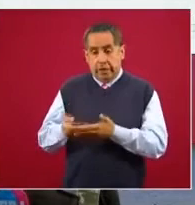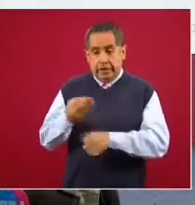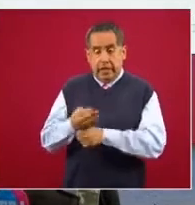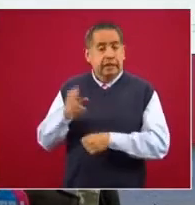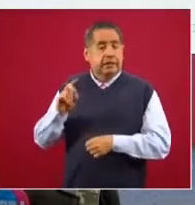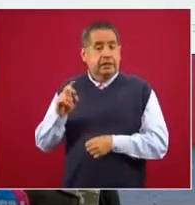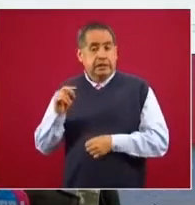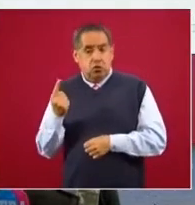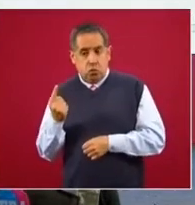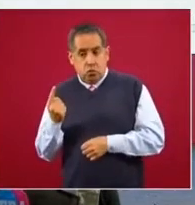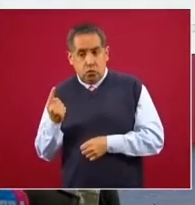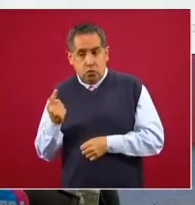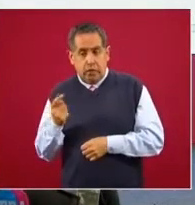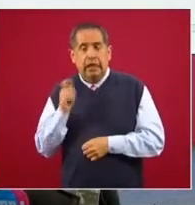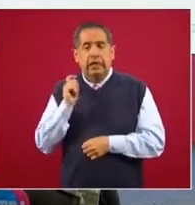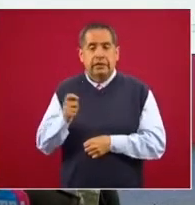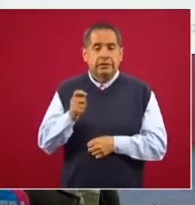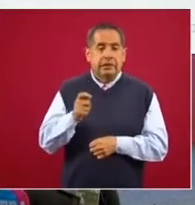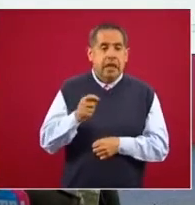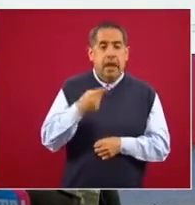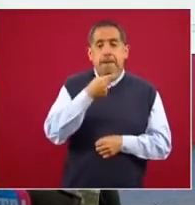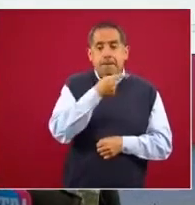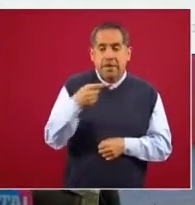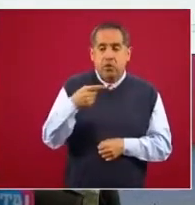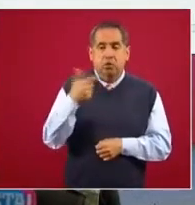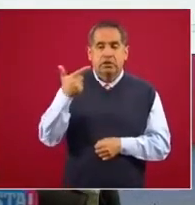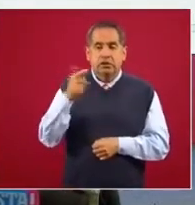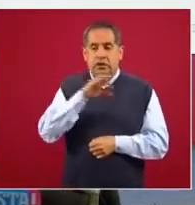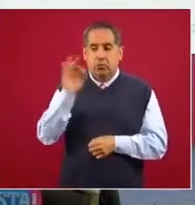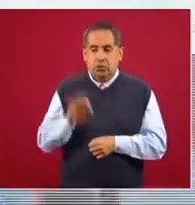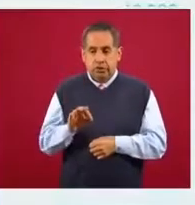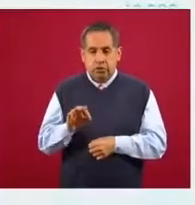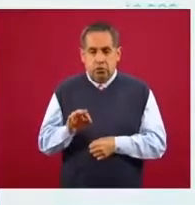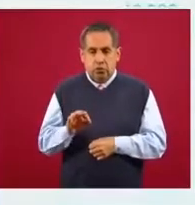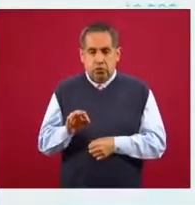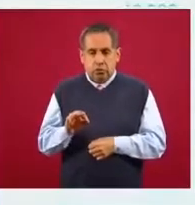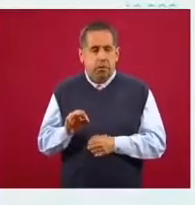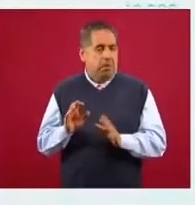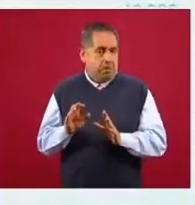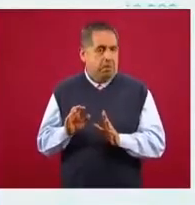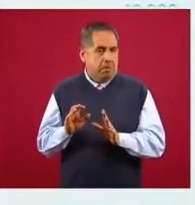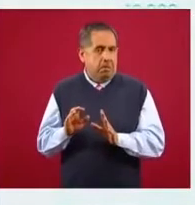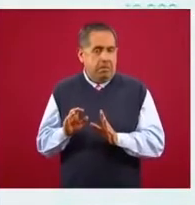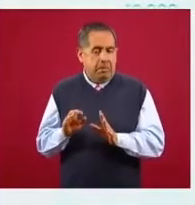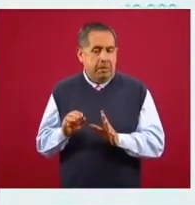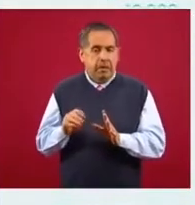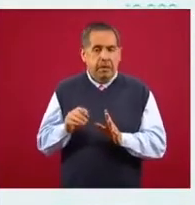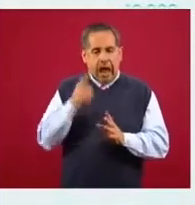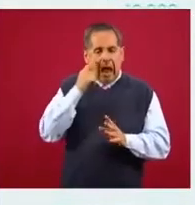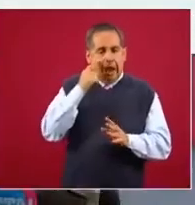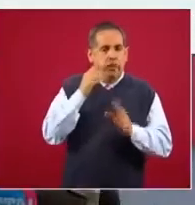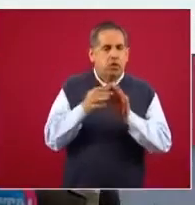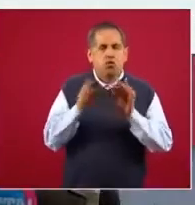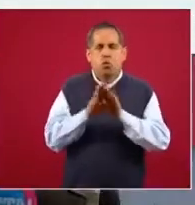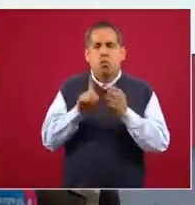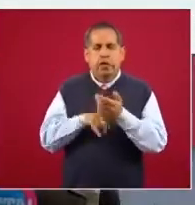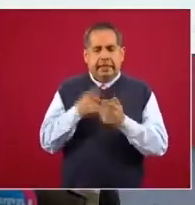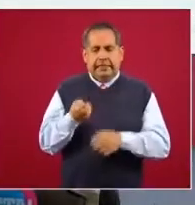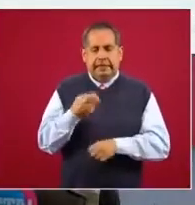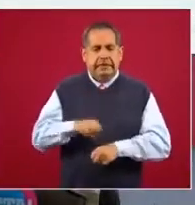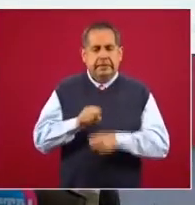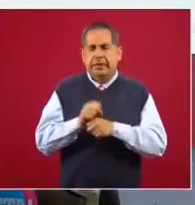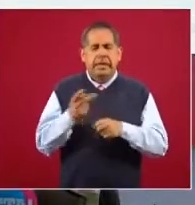31, es de un menos 7%, y vamos a ver ese menos 7% cómo se va comportando durante el transcurso de esta